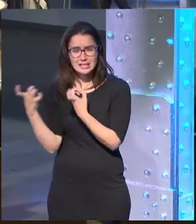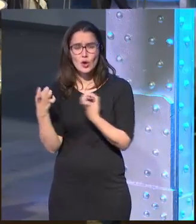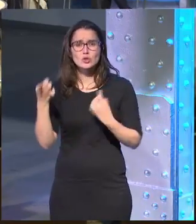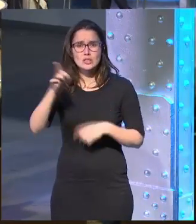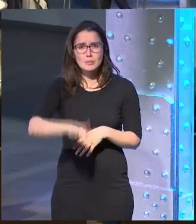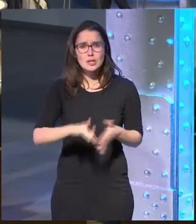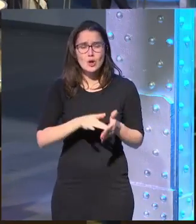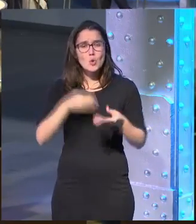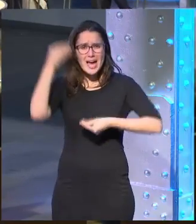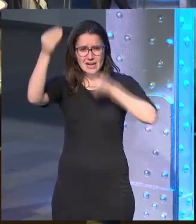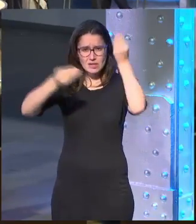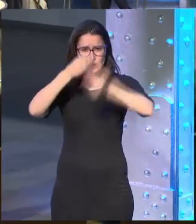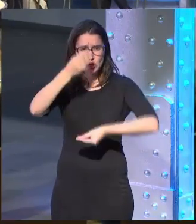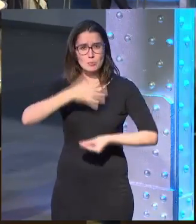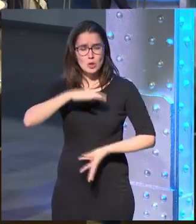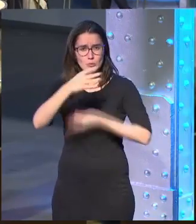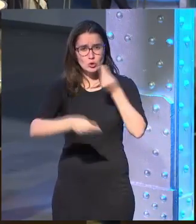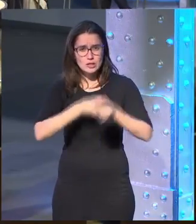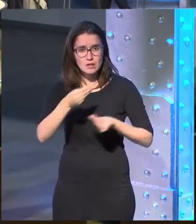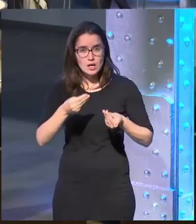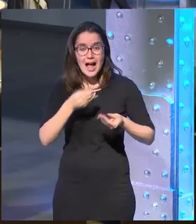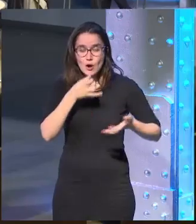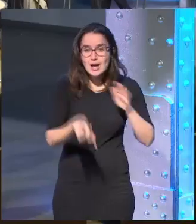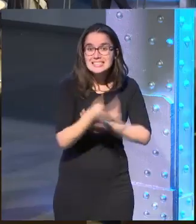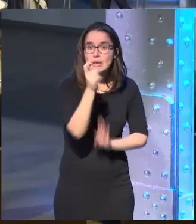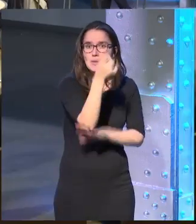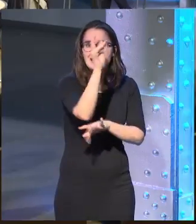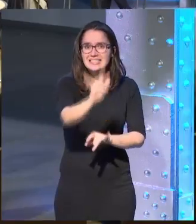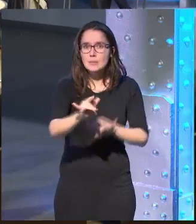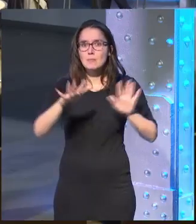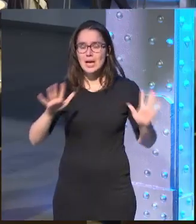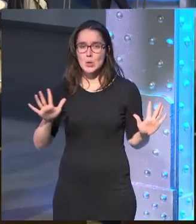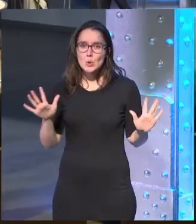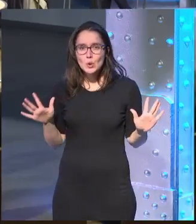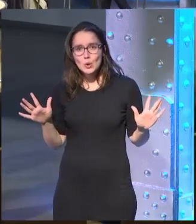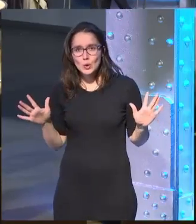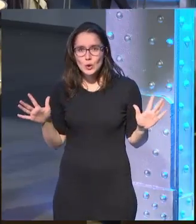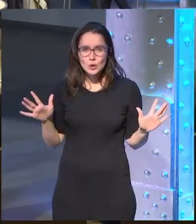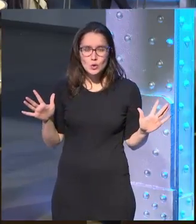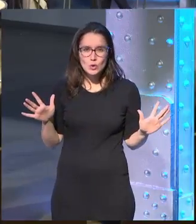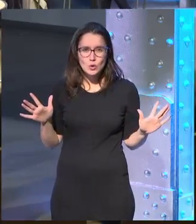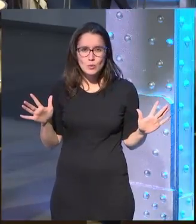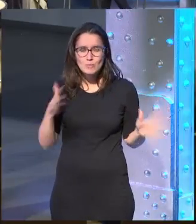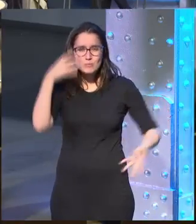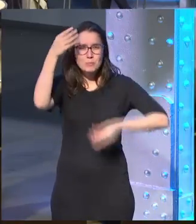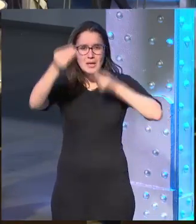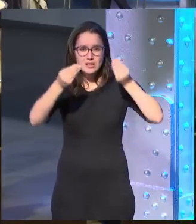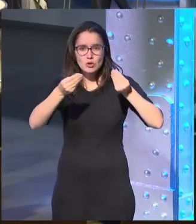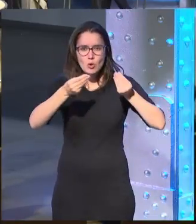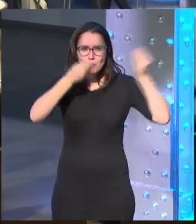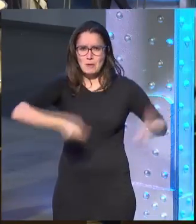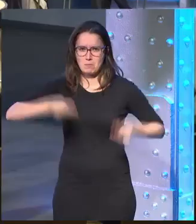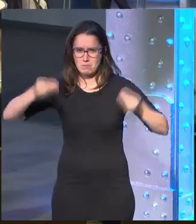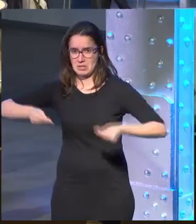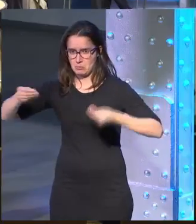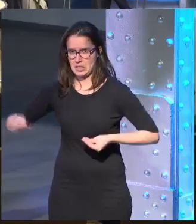también hay una reflexión que podíamos hacer, y es que ahora se emprende, pero se emprende con mucha más, pensando más las cosas, si se